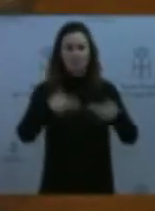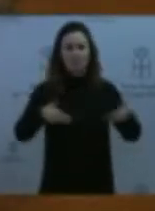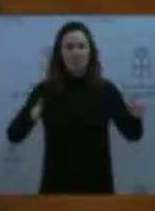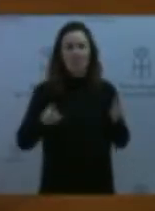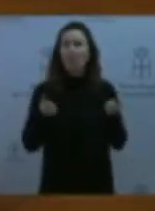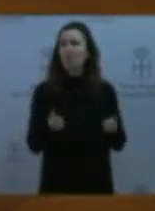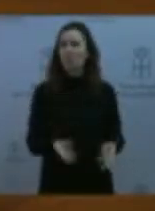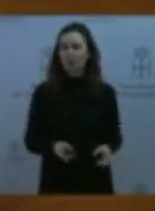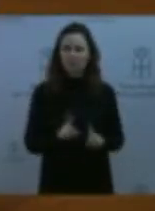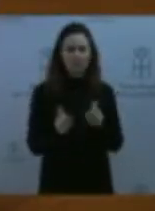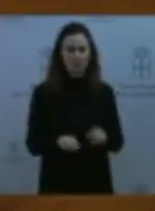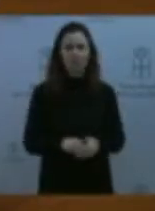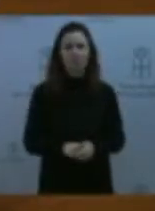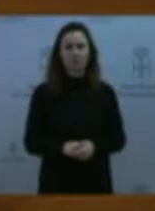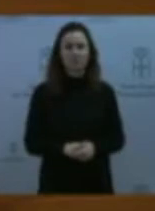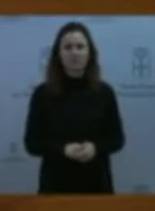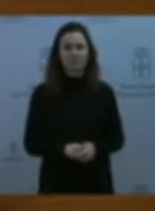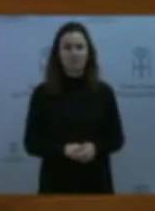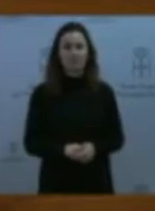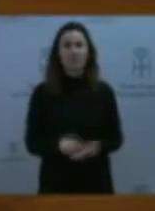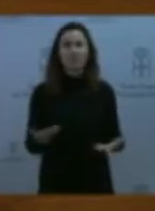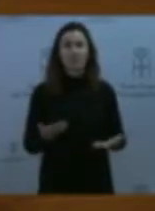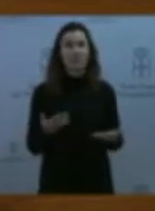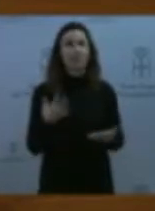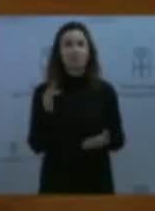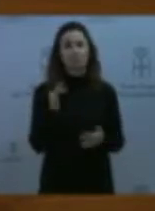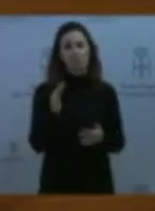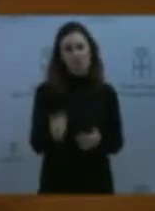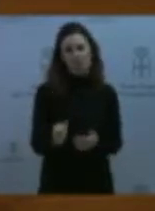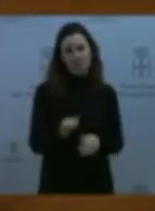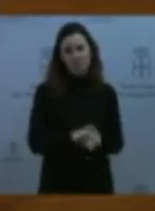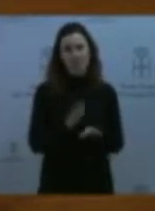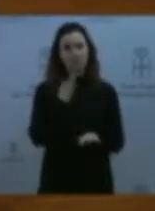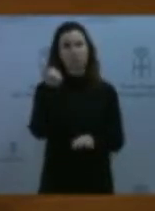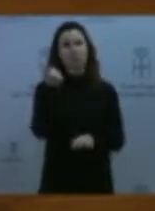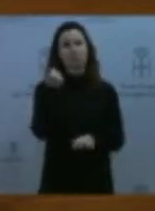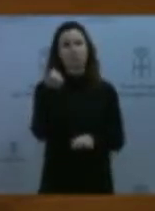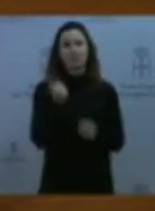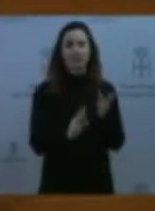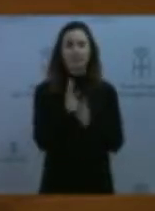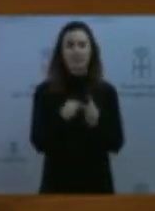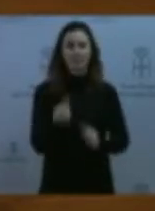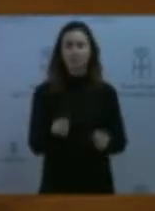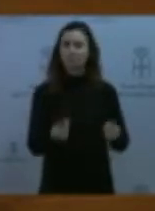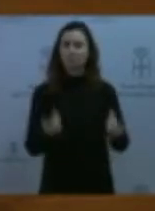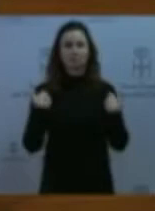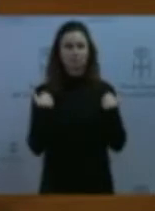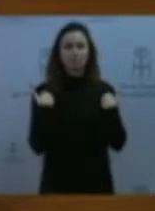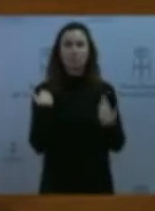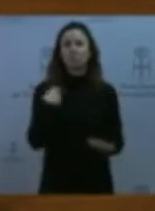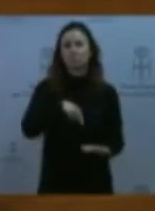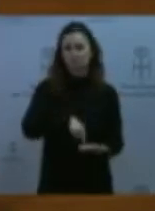Hay privilegios tras las quemas y eso exige responsabilidades políticas sobre quienes las diseñaron.